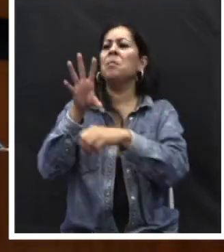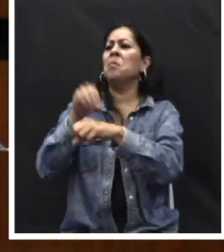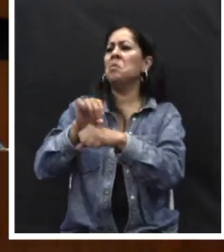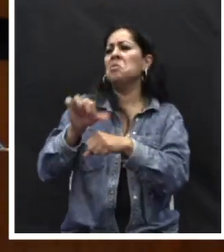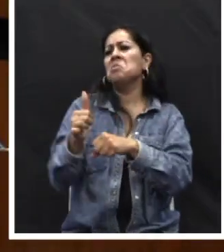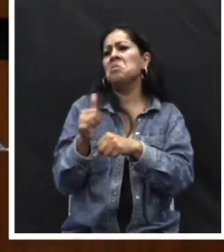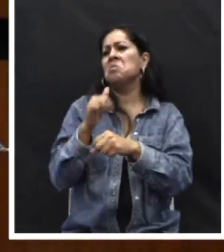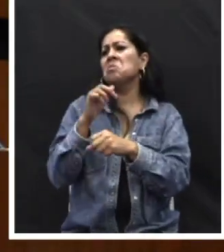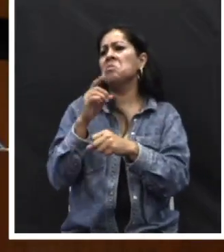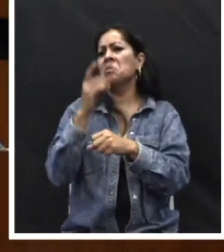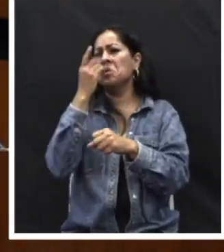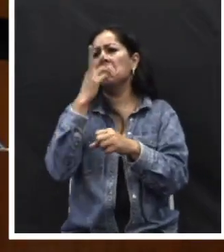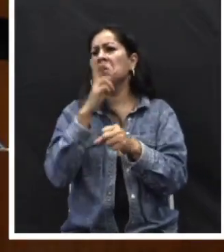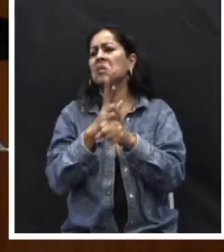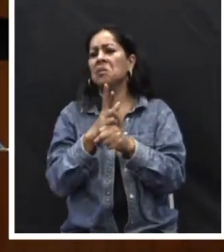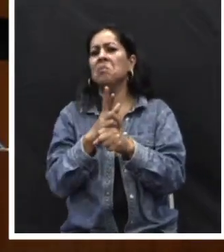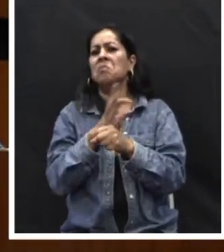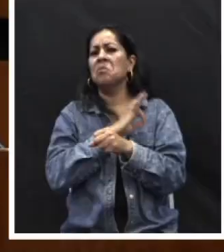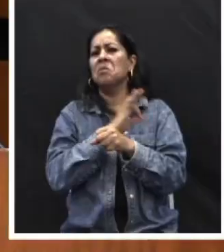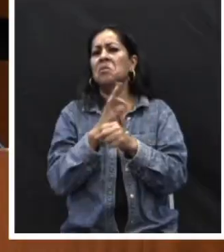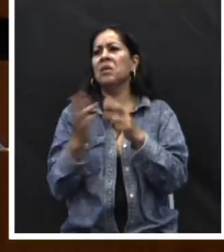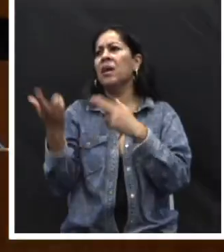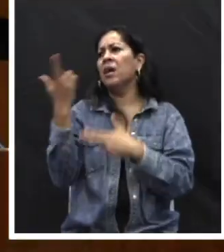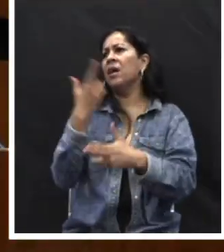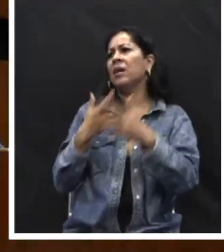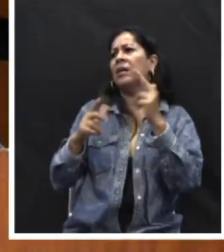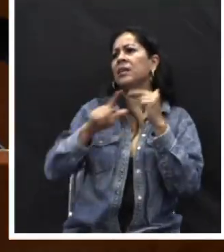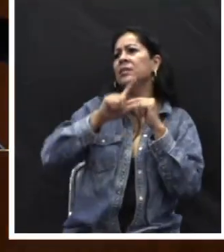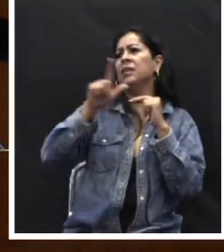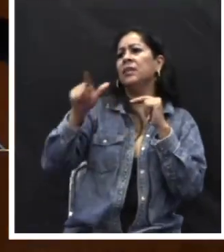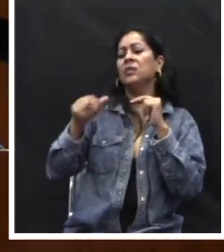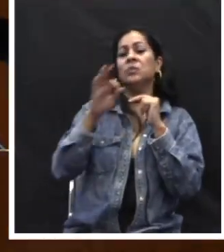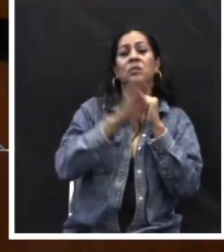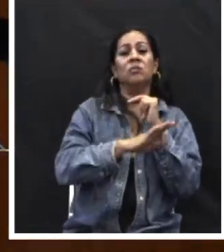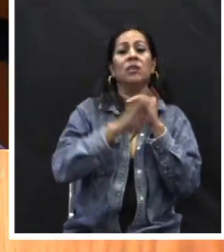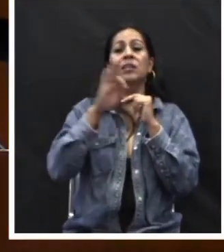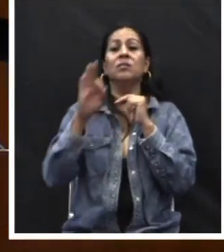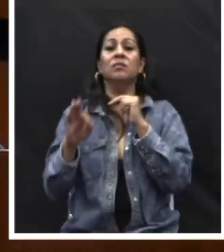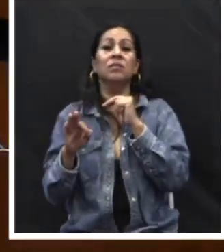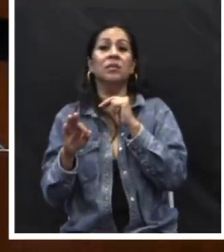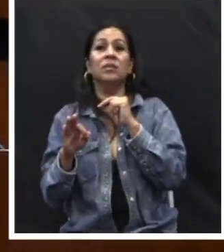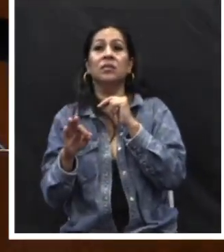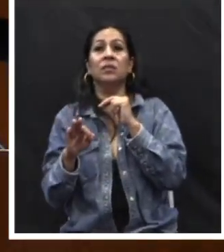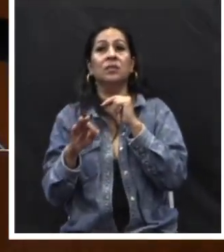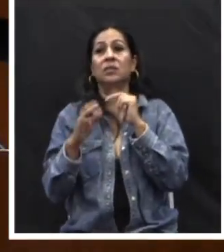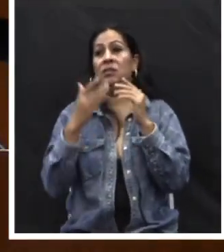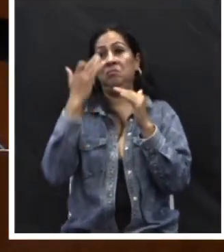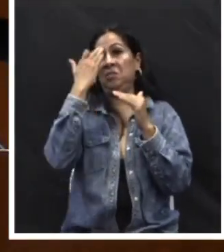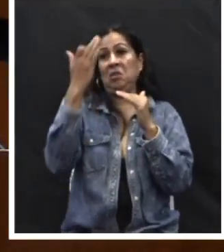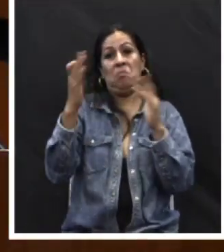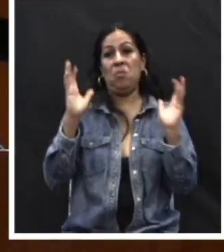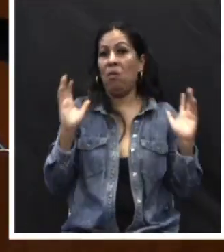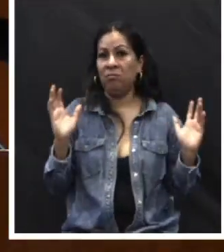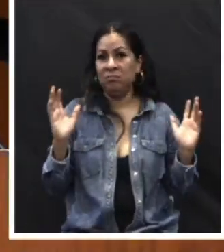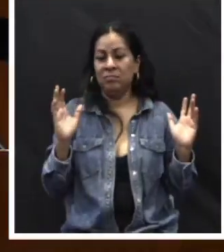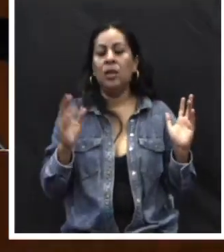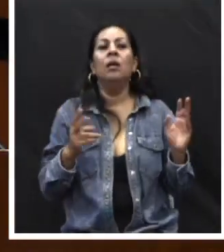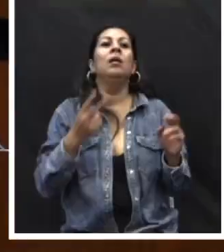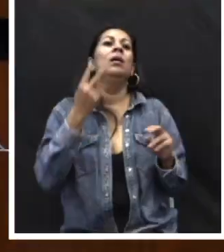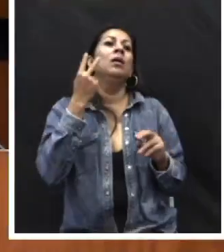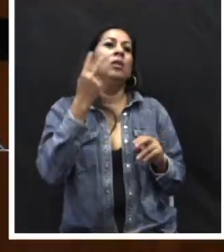que cualquier rector o director pudiera regresar después de un periodo sin límite alguno. Y